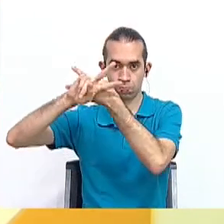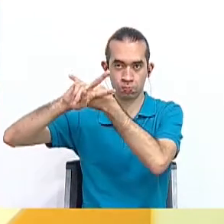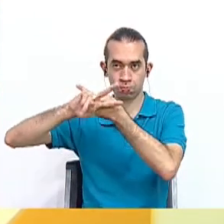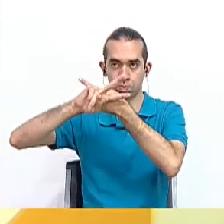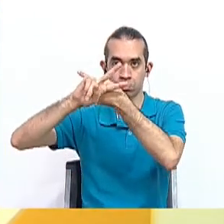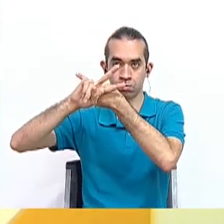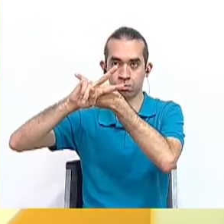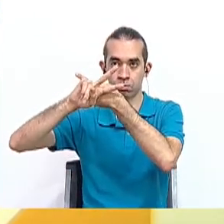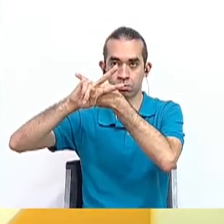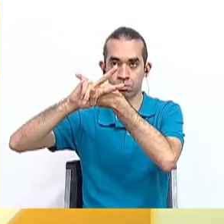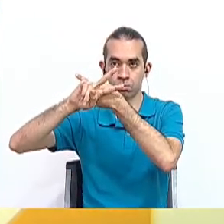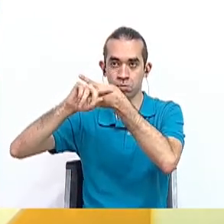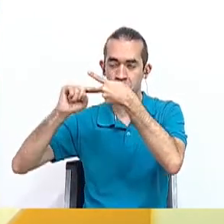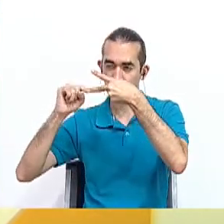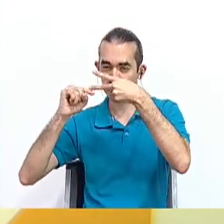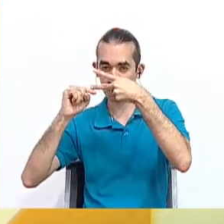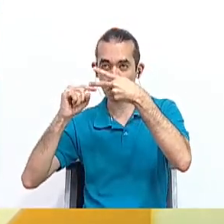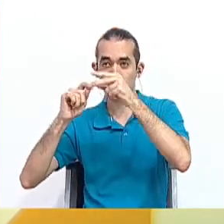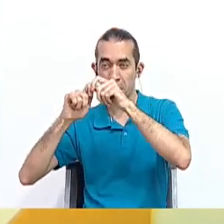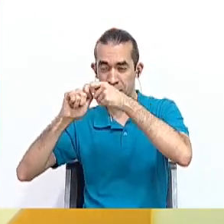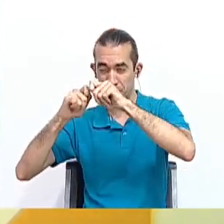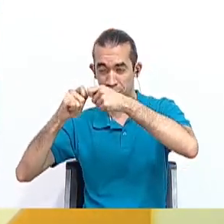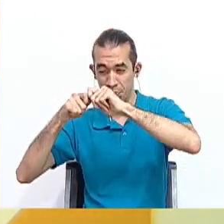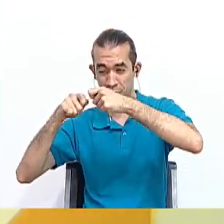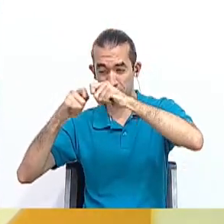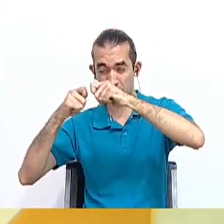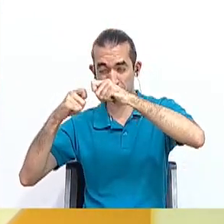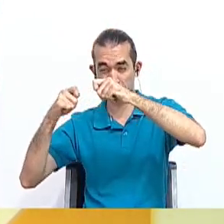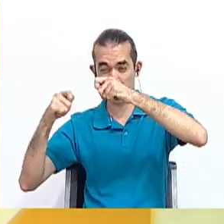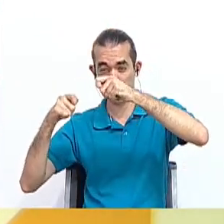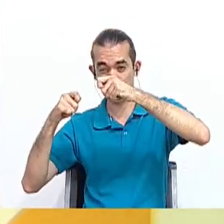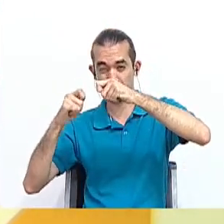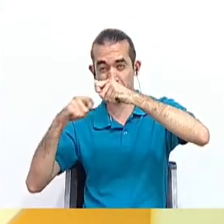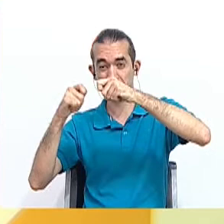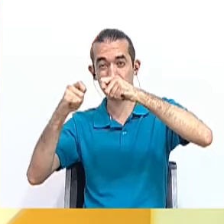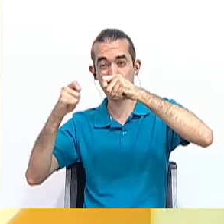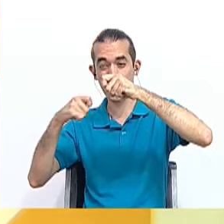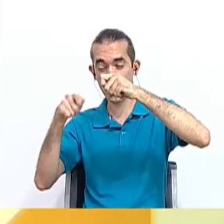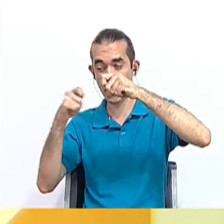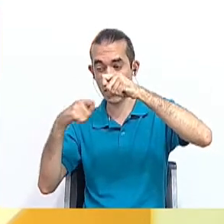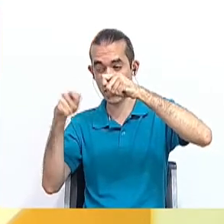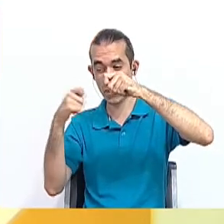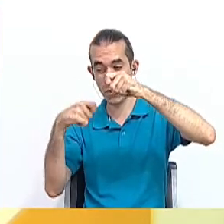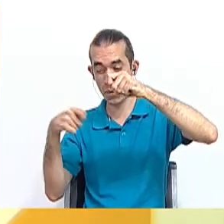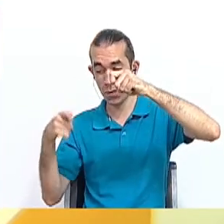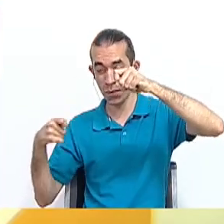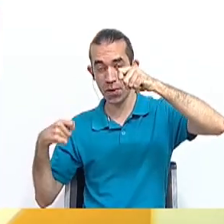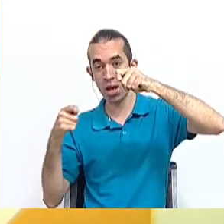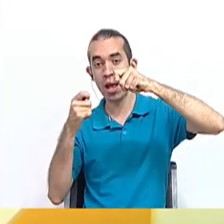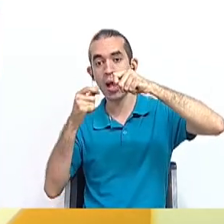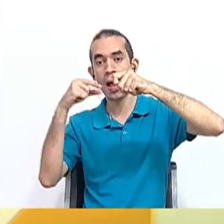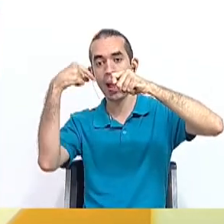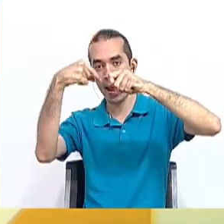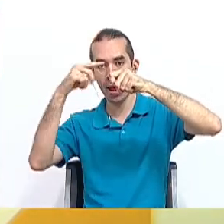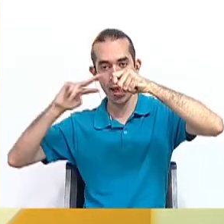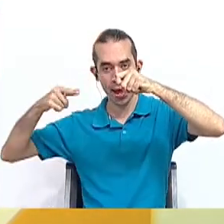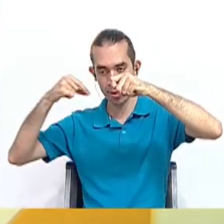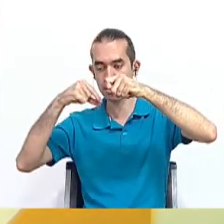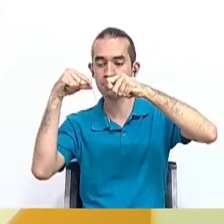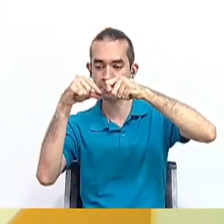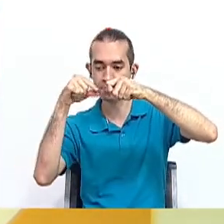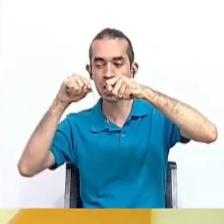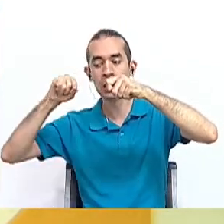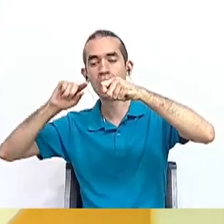cromosoma y ese colochito que ustedes ven en una de las partes del cromosoma son los genes que se encuentran en un lugar